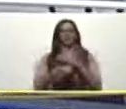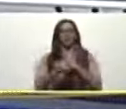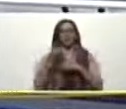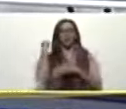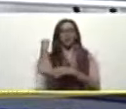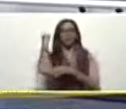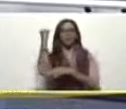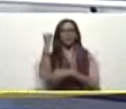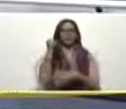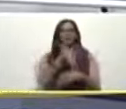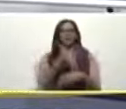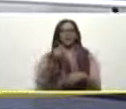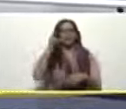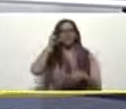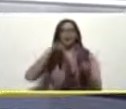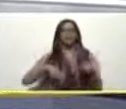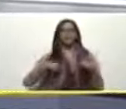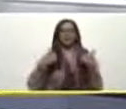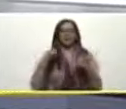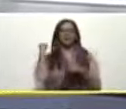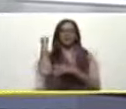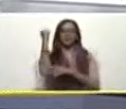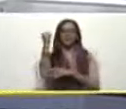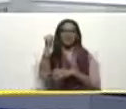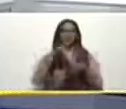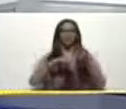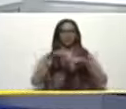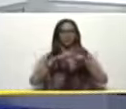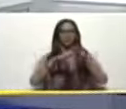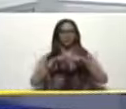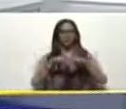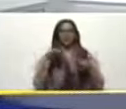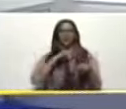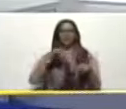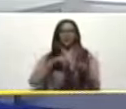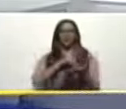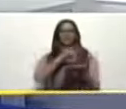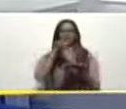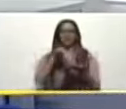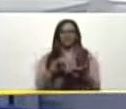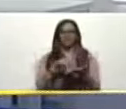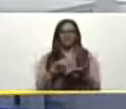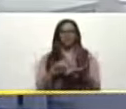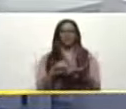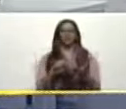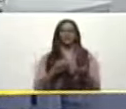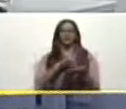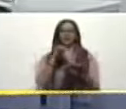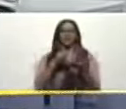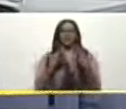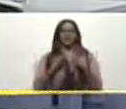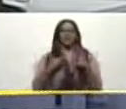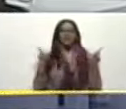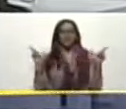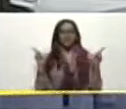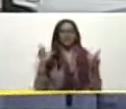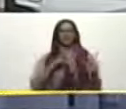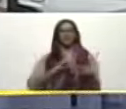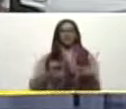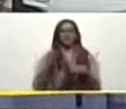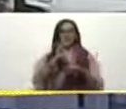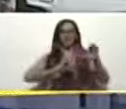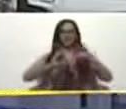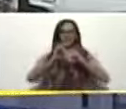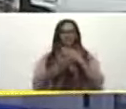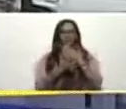venciendo cada día más, venciendo y construyendo nuestra nación con una nación libre y soberana en la ciencia y en